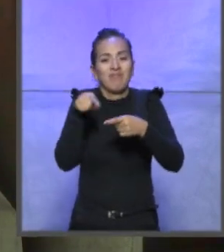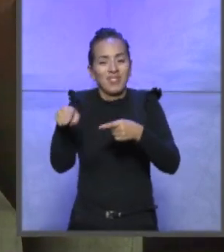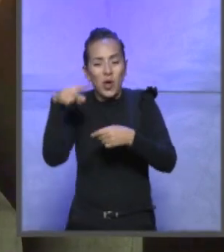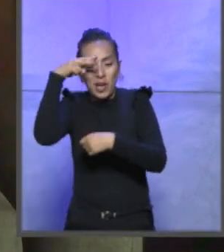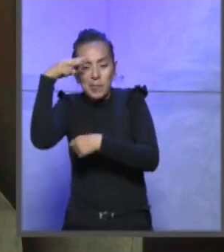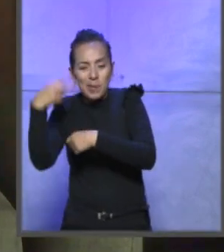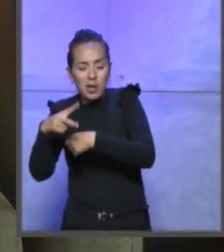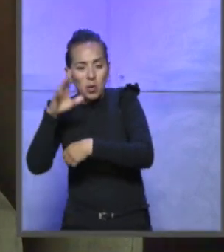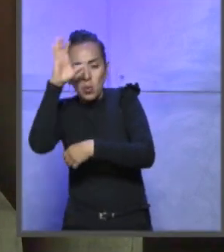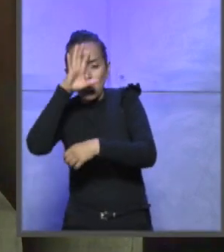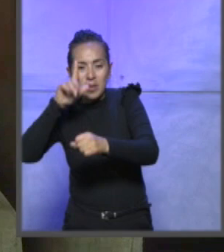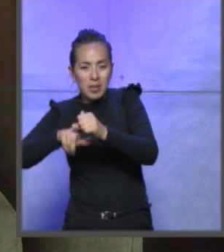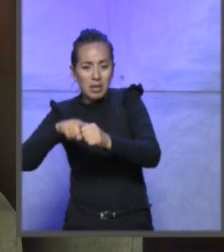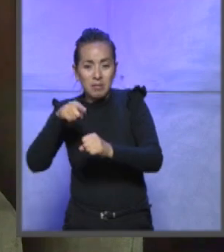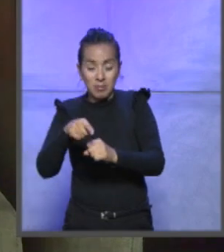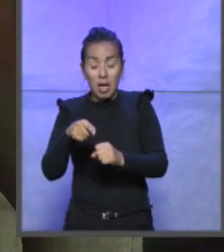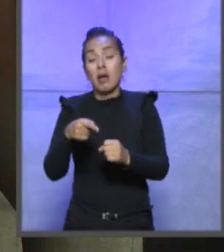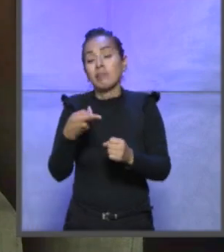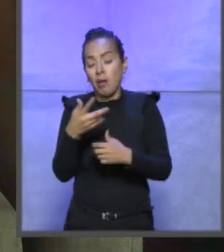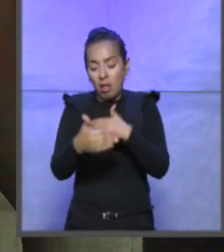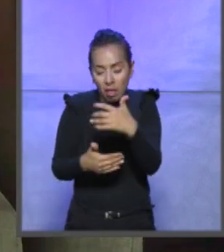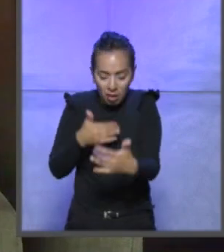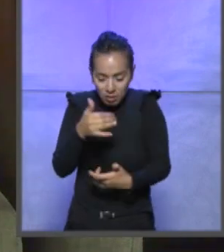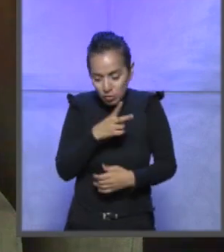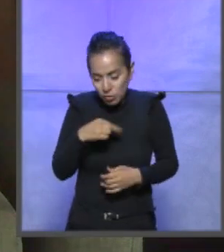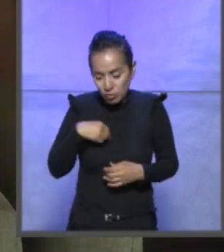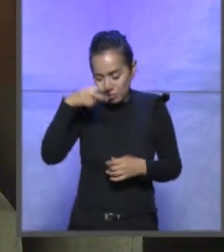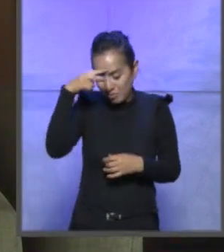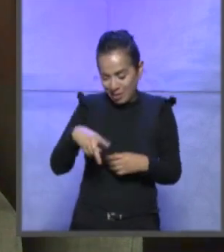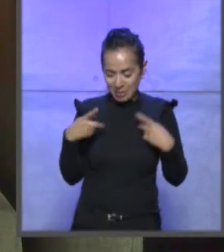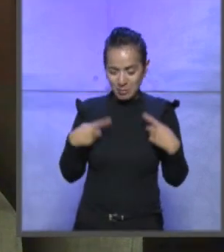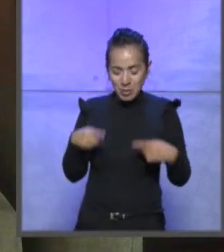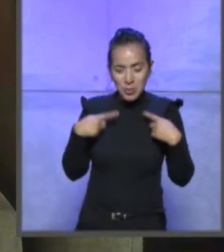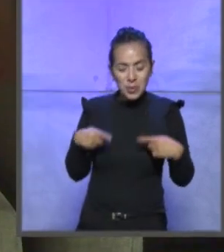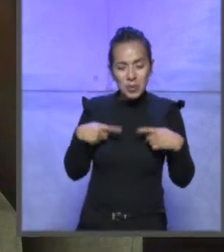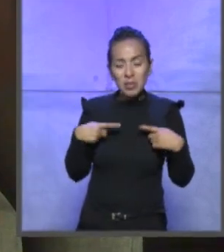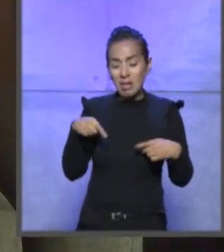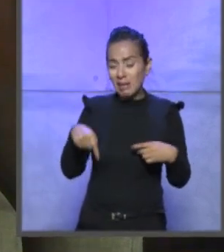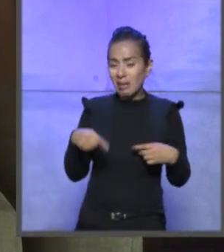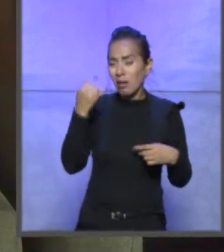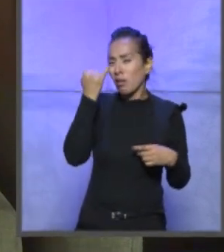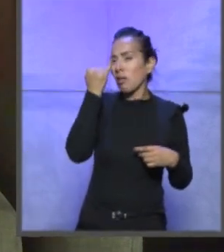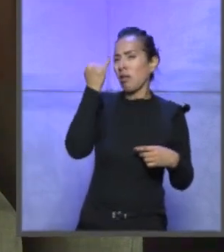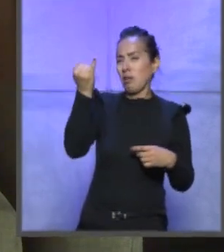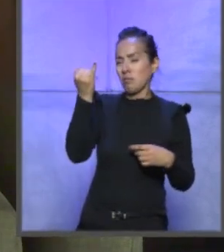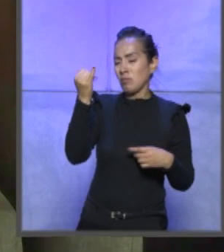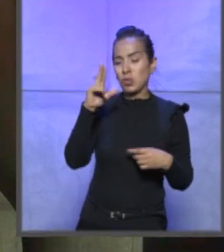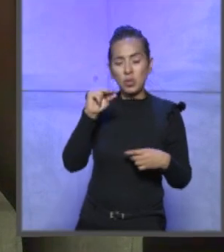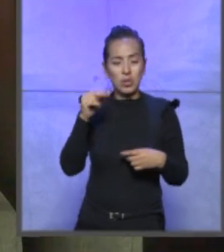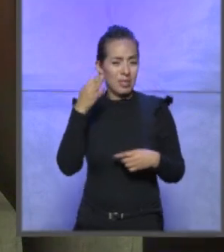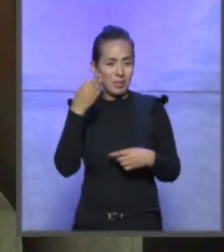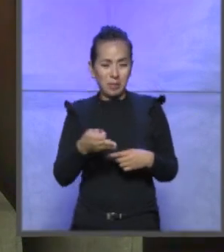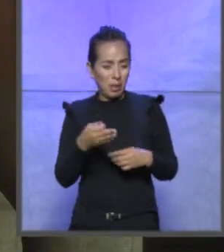cultural y desencadena que tengamos que desarrollemos como mexicanos, ahora sí, el México, una ideología donde